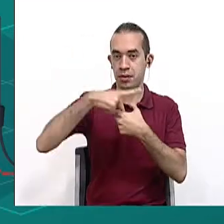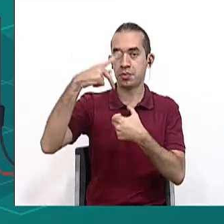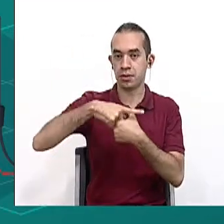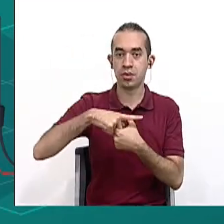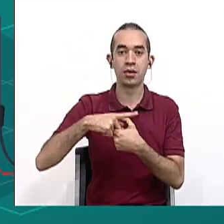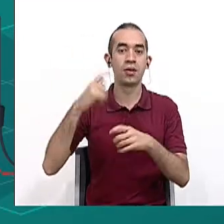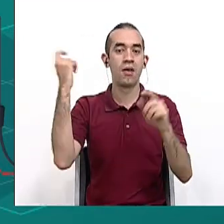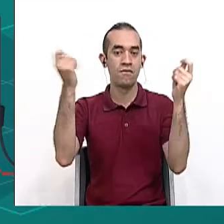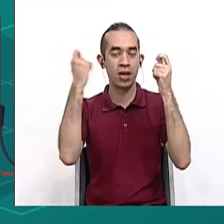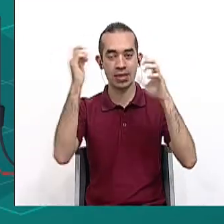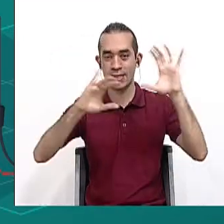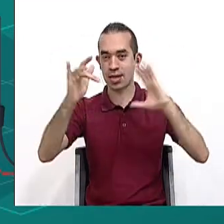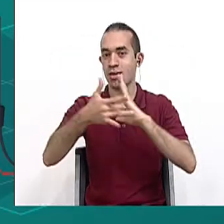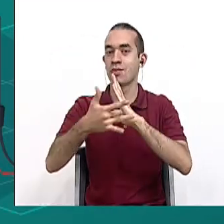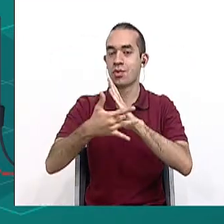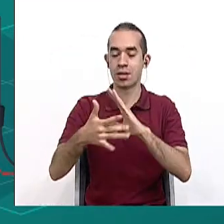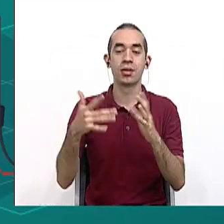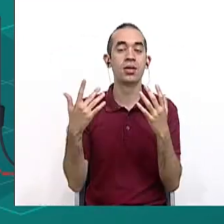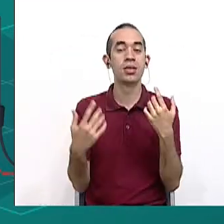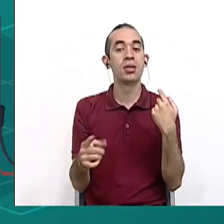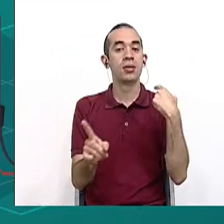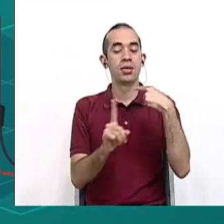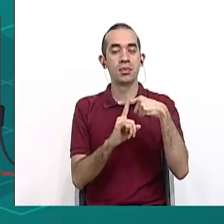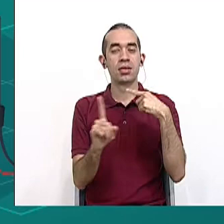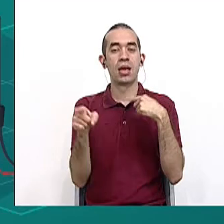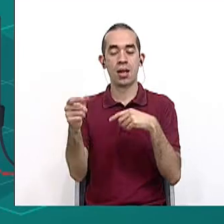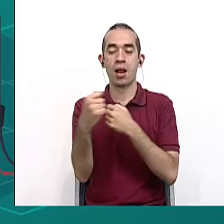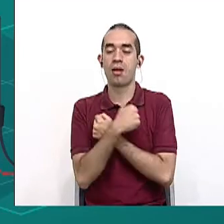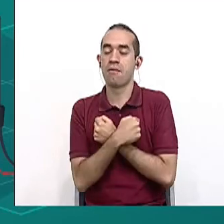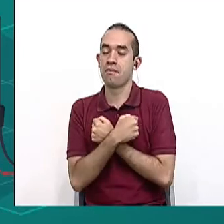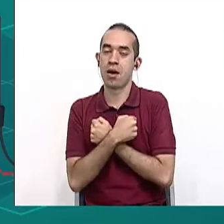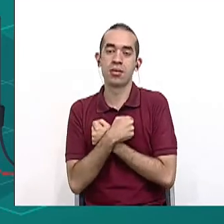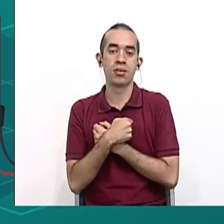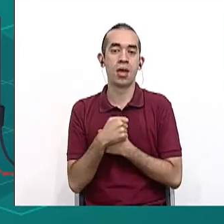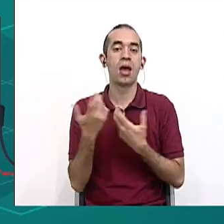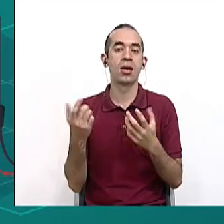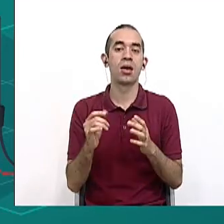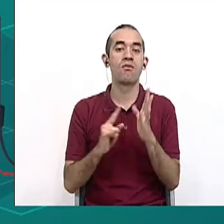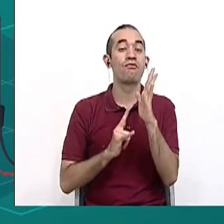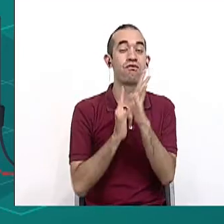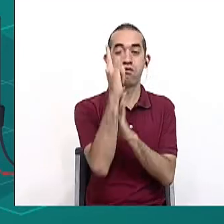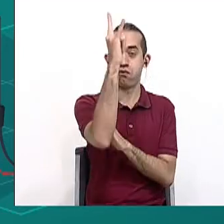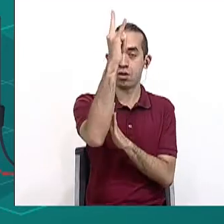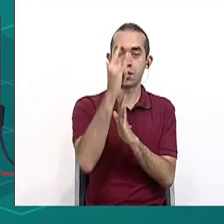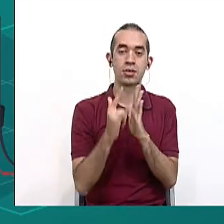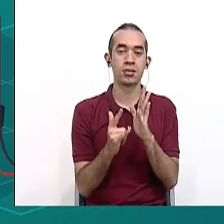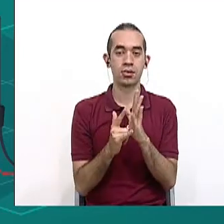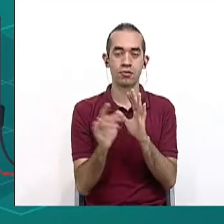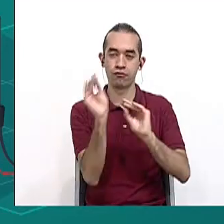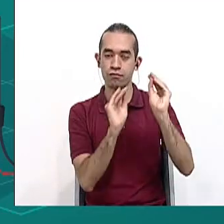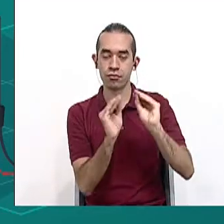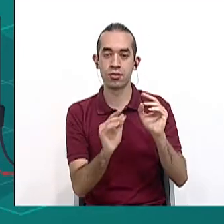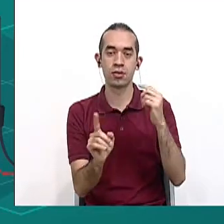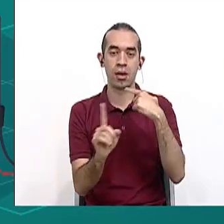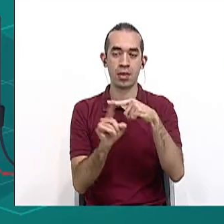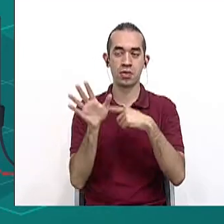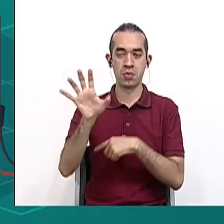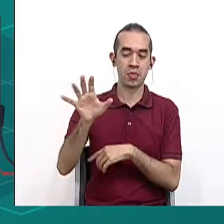en la Feria de Ciencia y Tecnología, también es amante de la elaboración de cohetes y tiene un